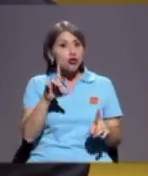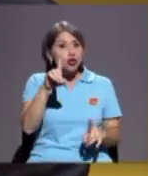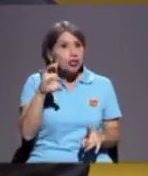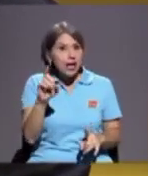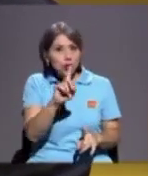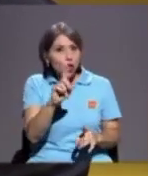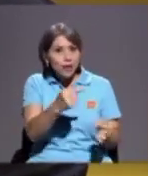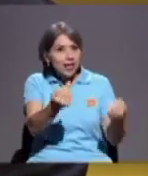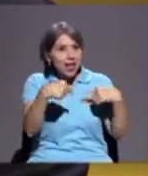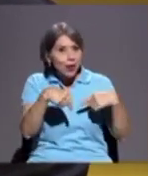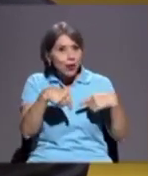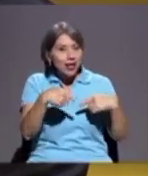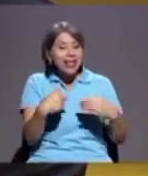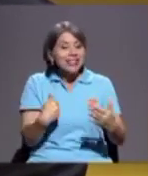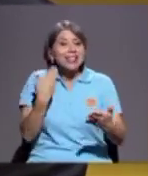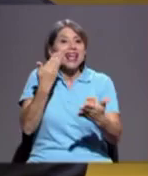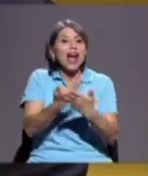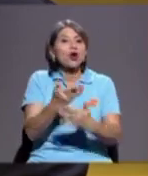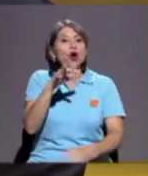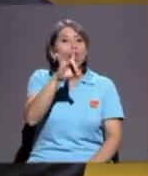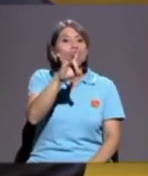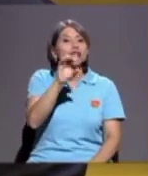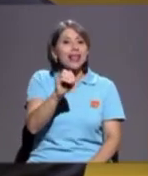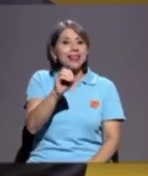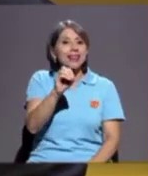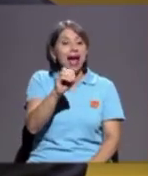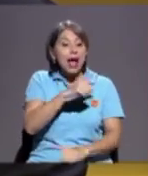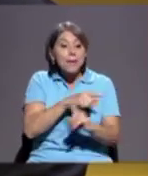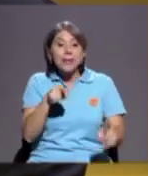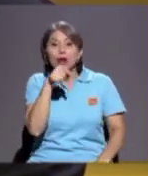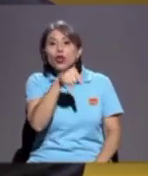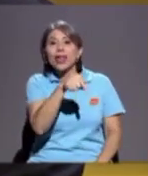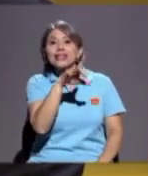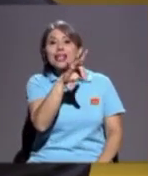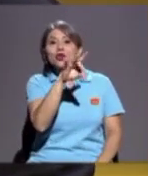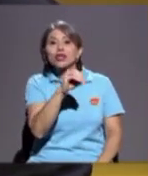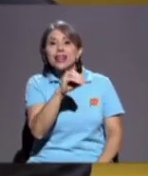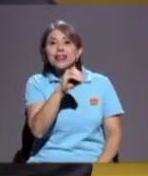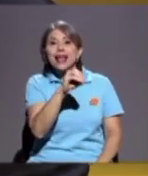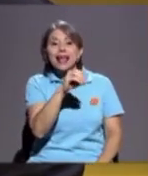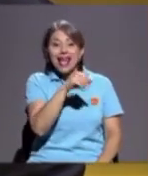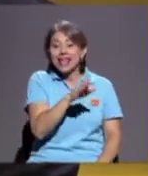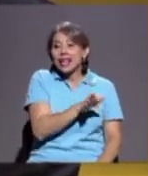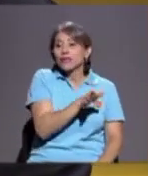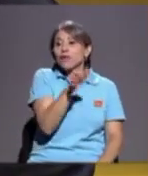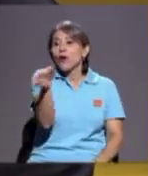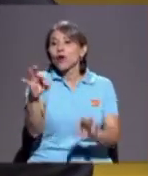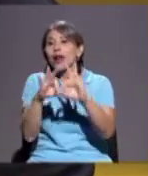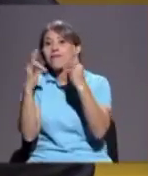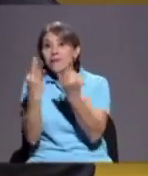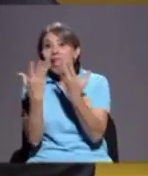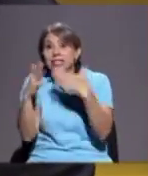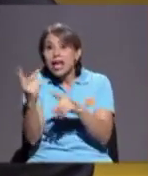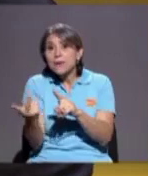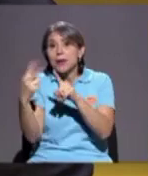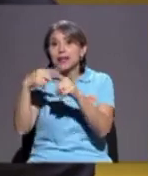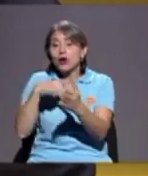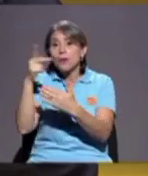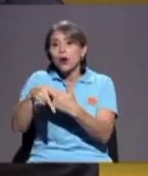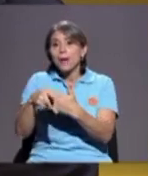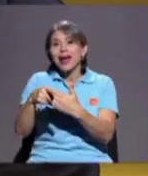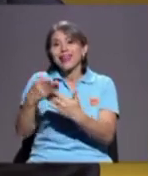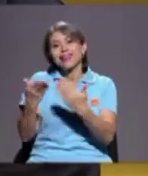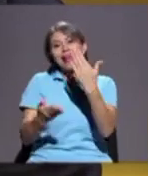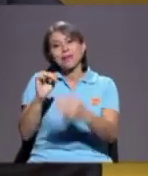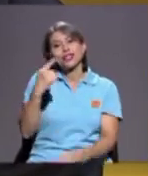programa, pero al final, ¿cuántas de ellas implementaron finalmente el programa en sus hogares? Tal vez 10, ¿verdad? Entonces, ese es el